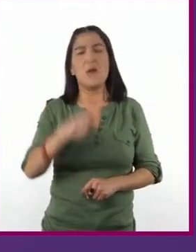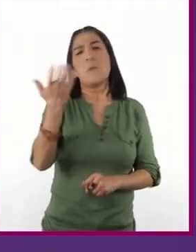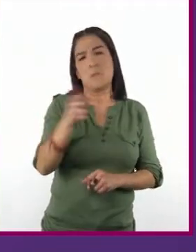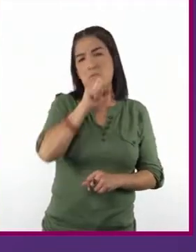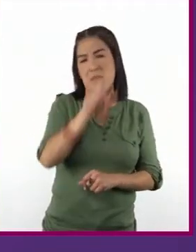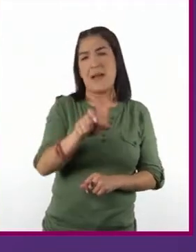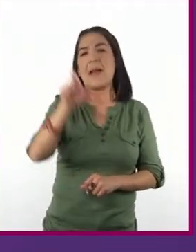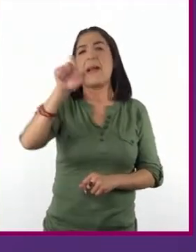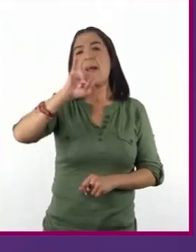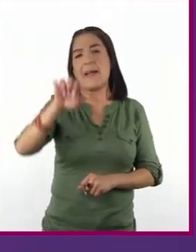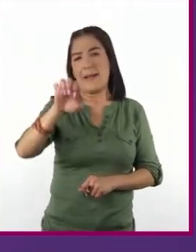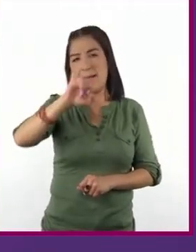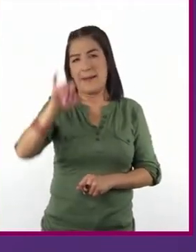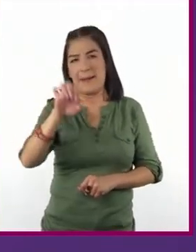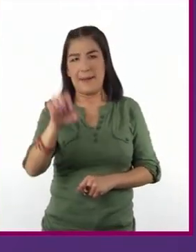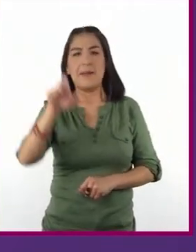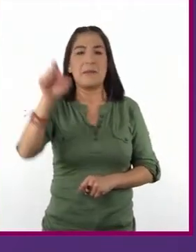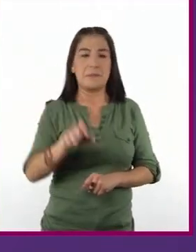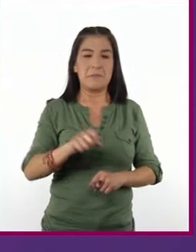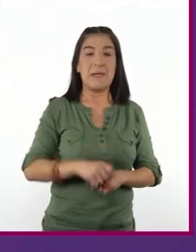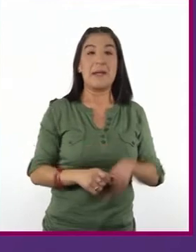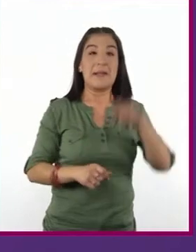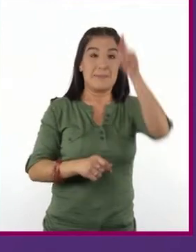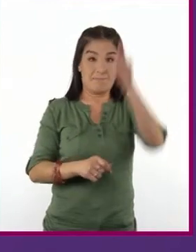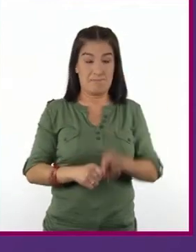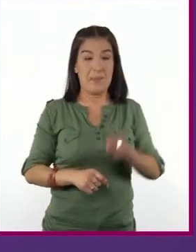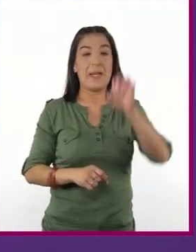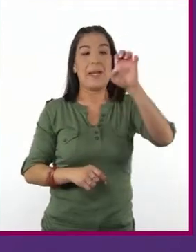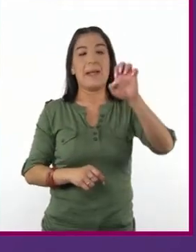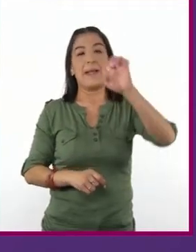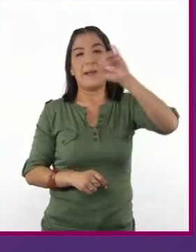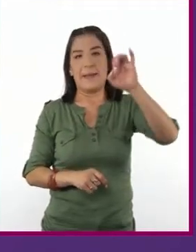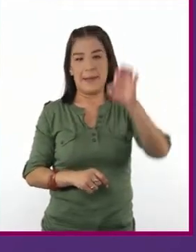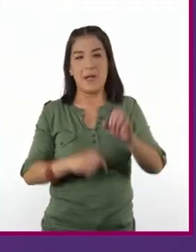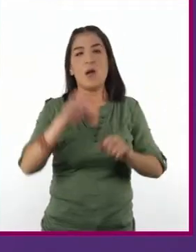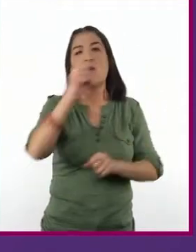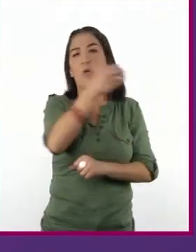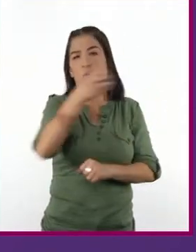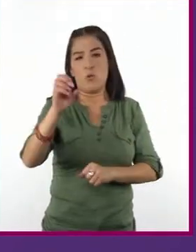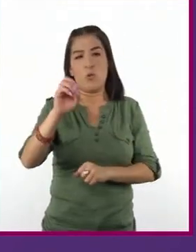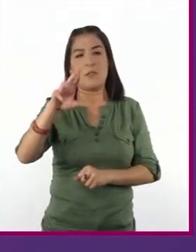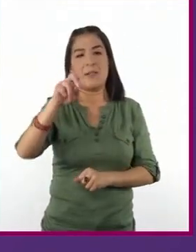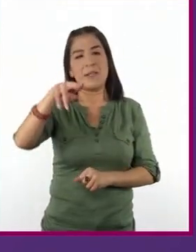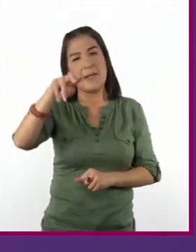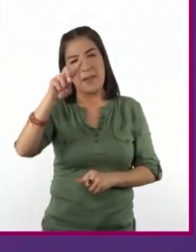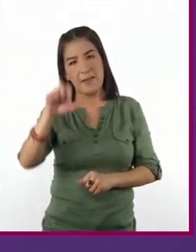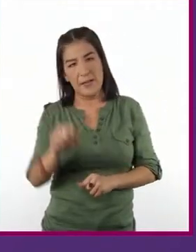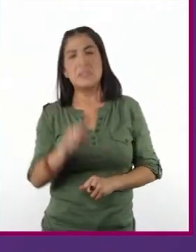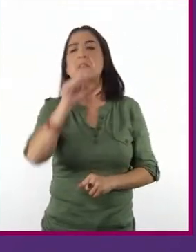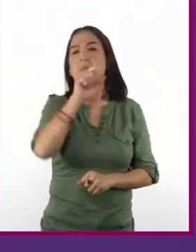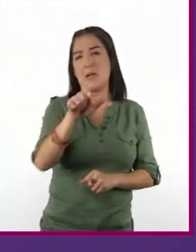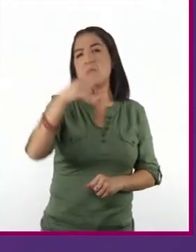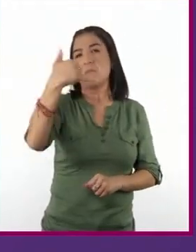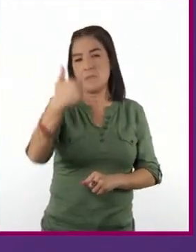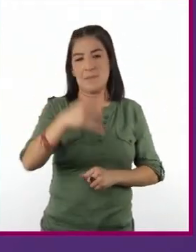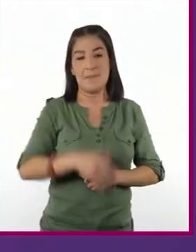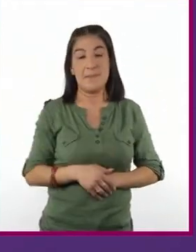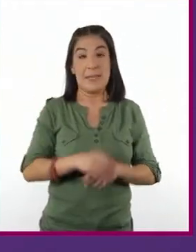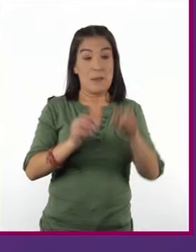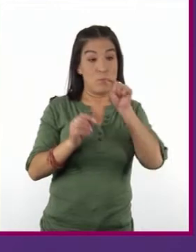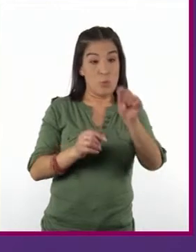recta vertical es llamada eje de las ordenadas o eje Y. El punto donde se cortan estos ejes recibe el nombre de